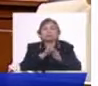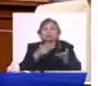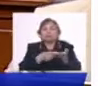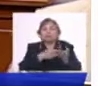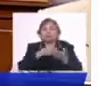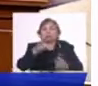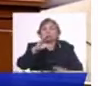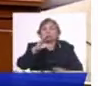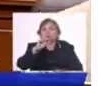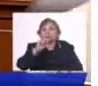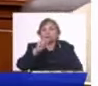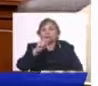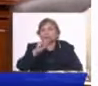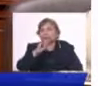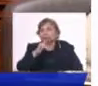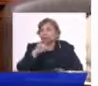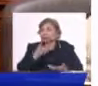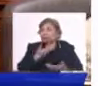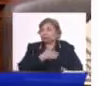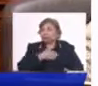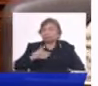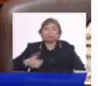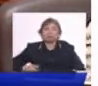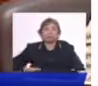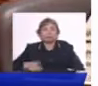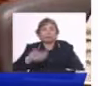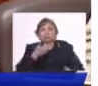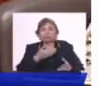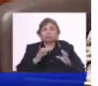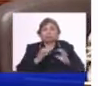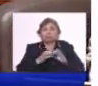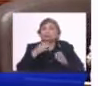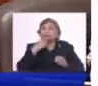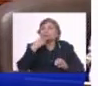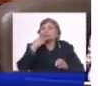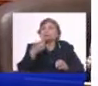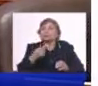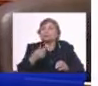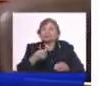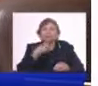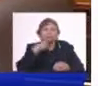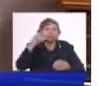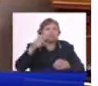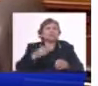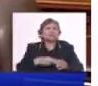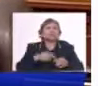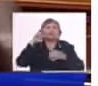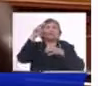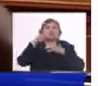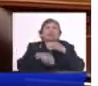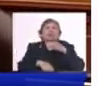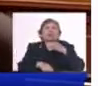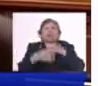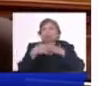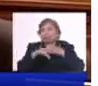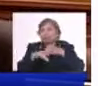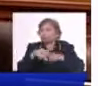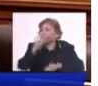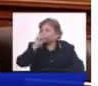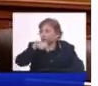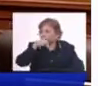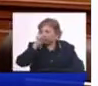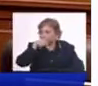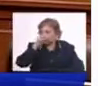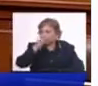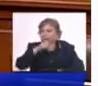constituyente. Sin embargo, el señor presidente de la Comisión ha dicho que eso sería un salto al vacío. Sí,